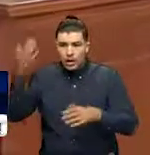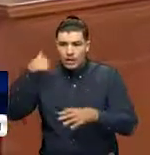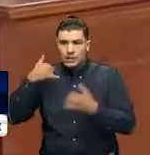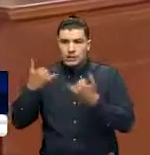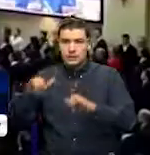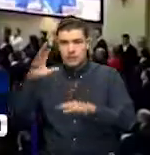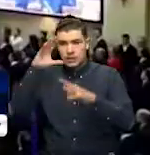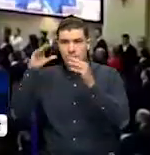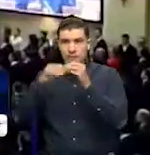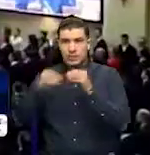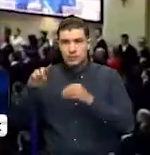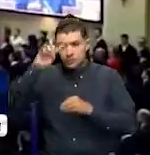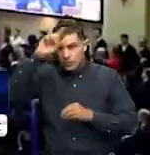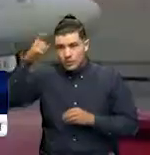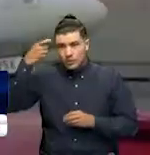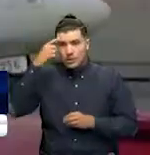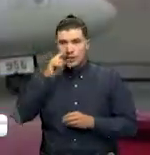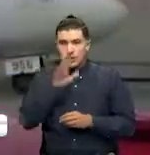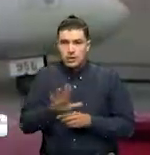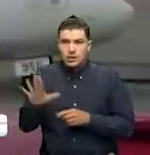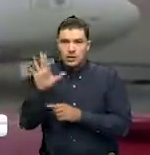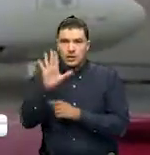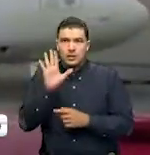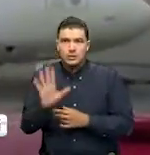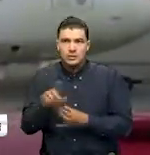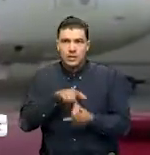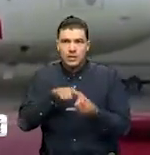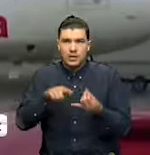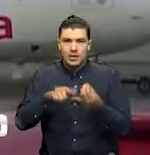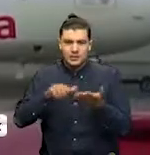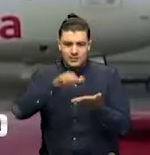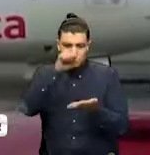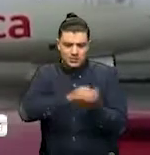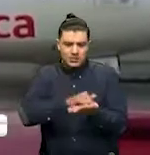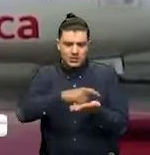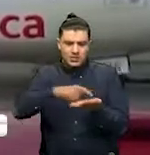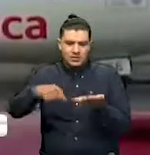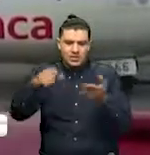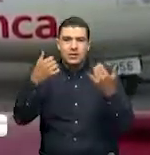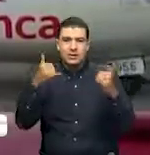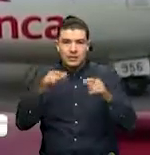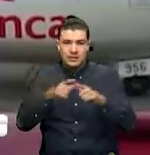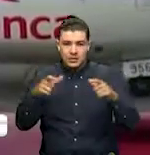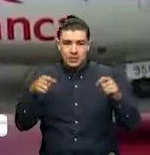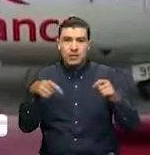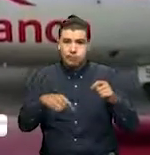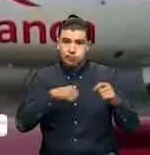sido gravados por el gobierno nacional como es el caso de los tiquetes aéreos a los cuales ya se les cobra el iva